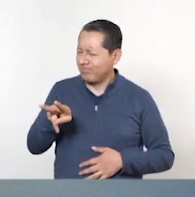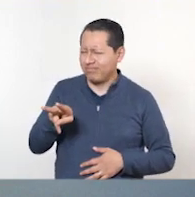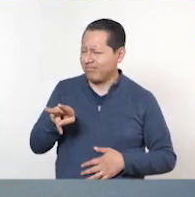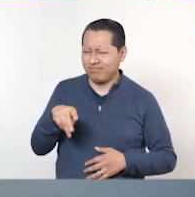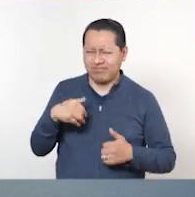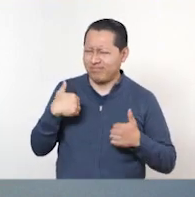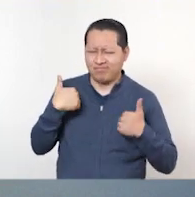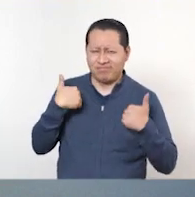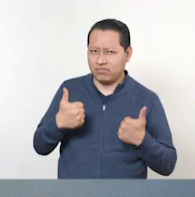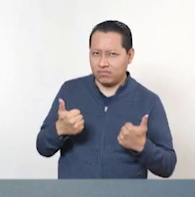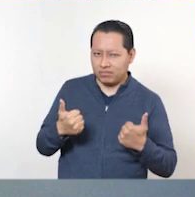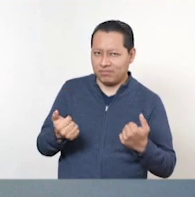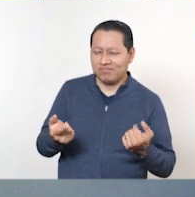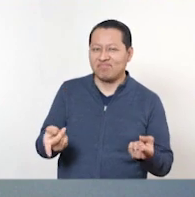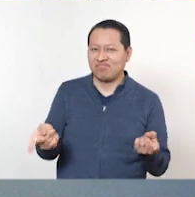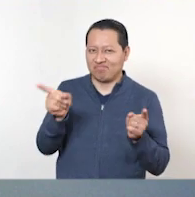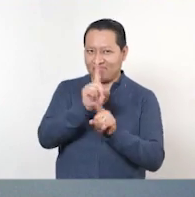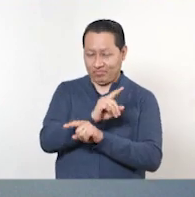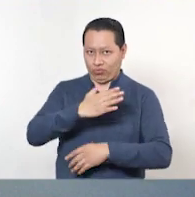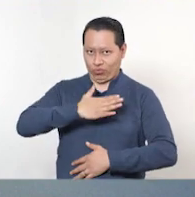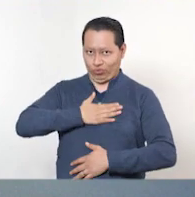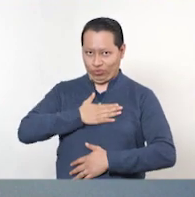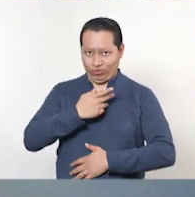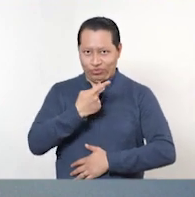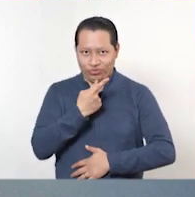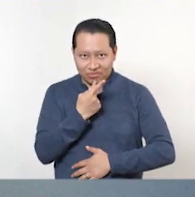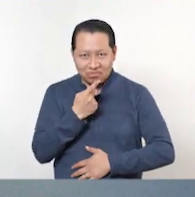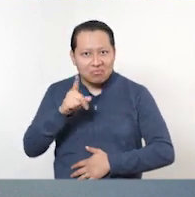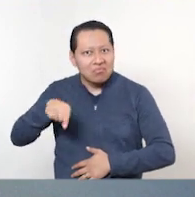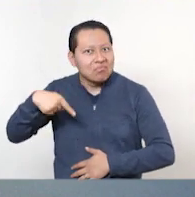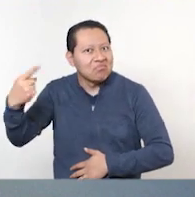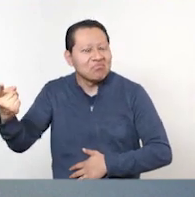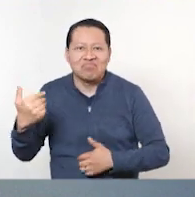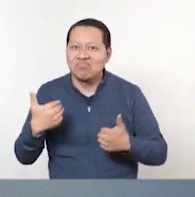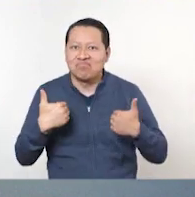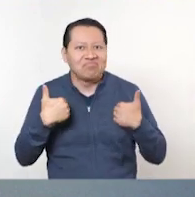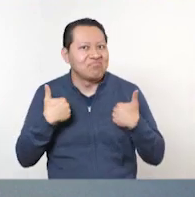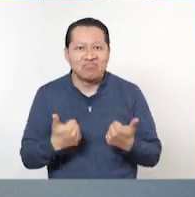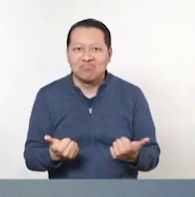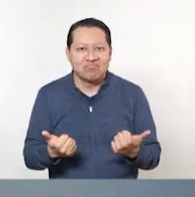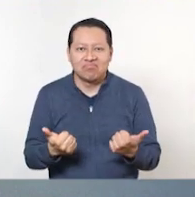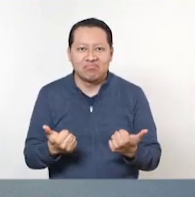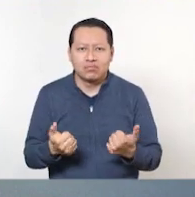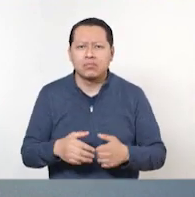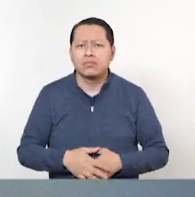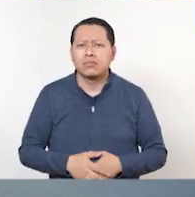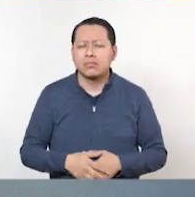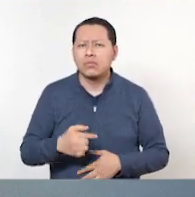Kirienela, Orainie, Kerienela, Nerune, Tiarushiche,